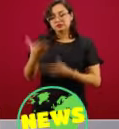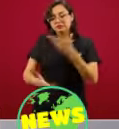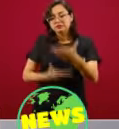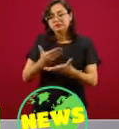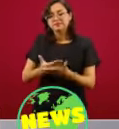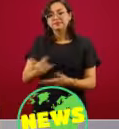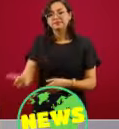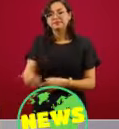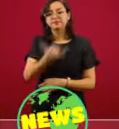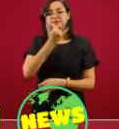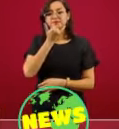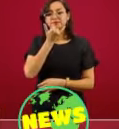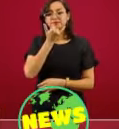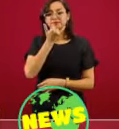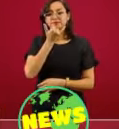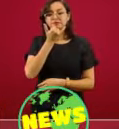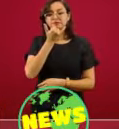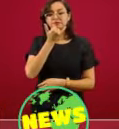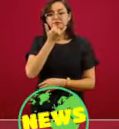disculpas,